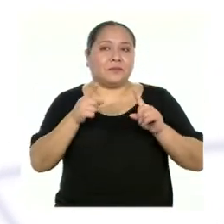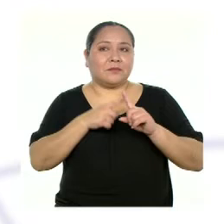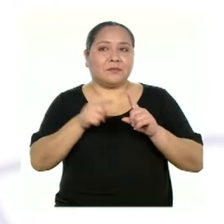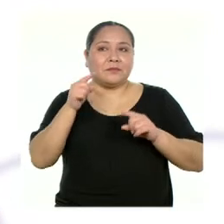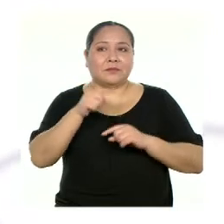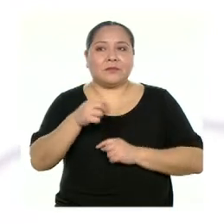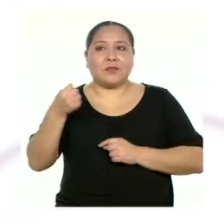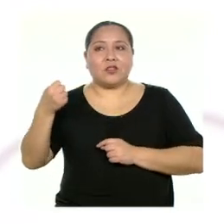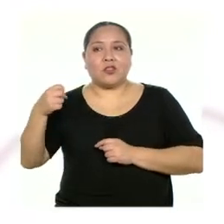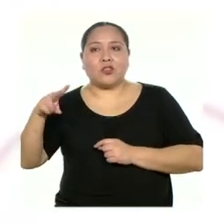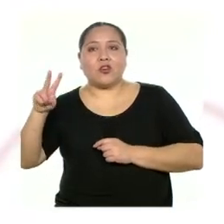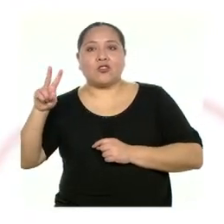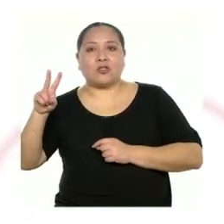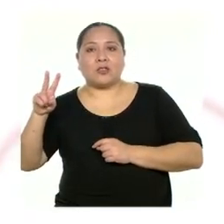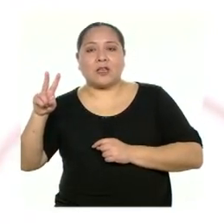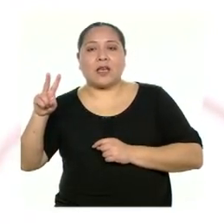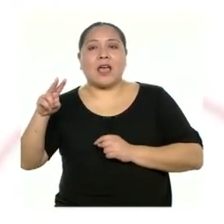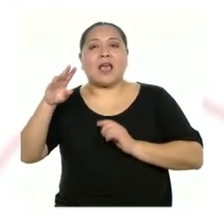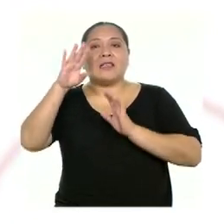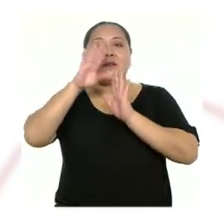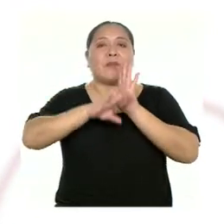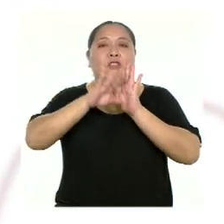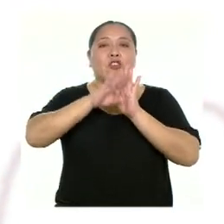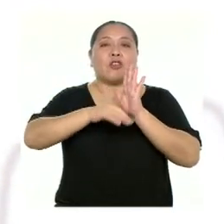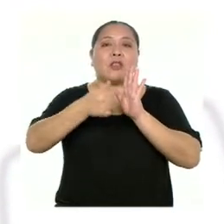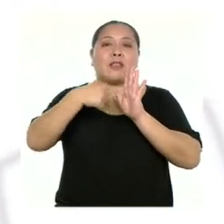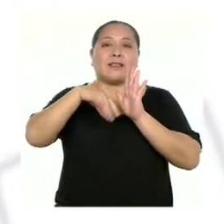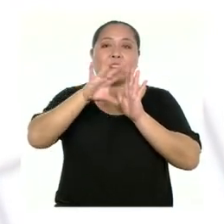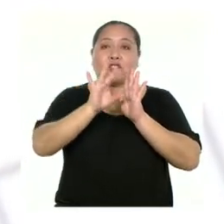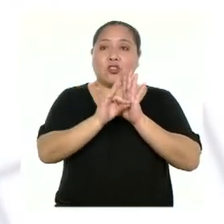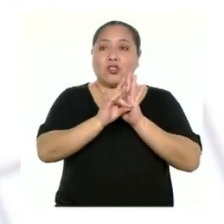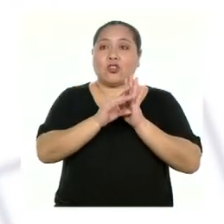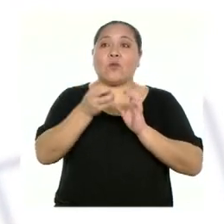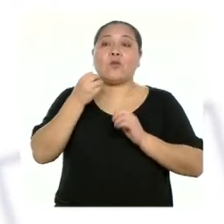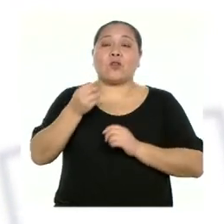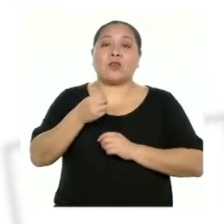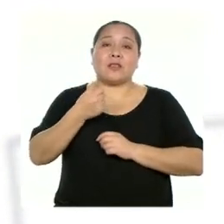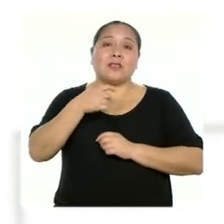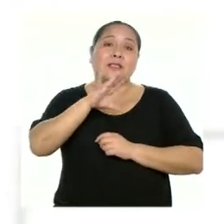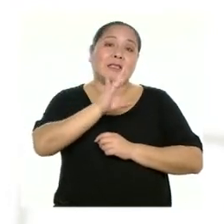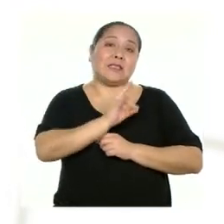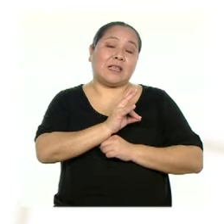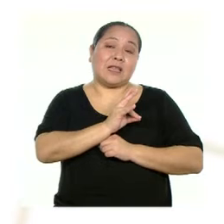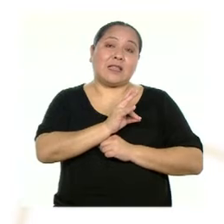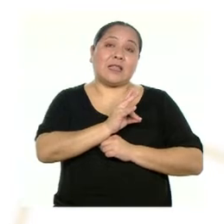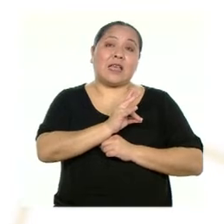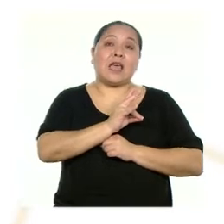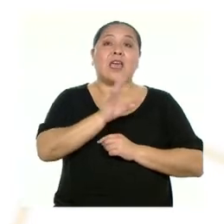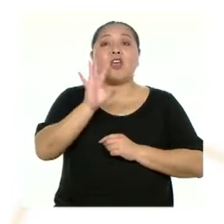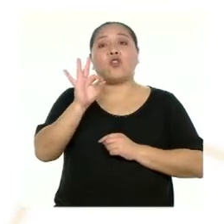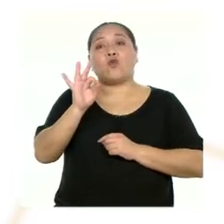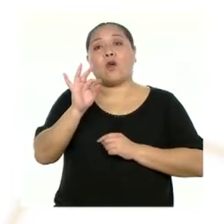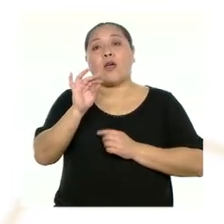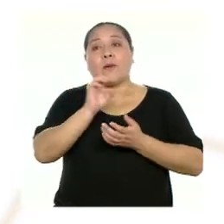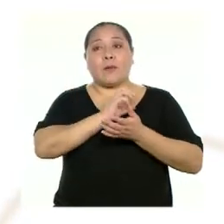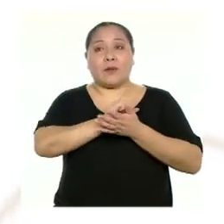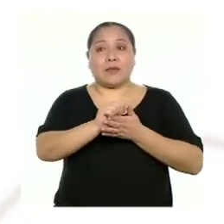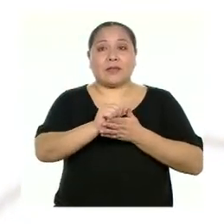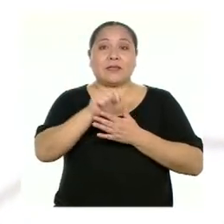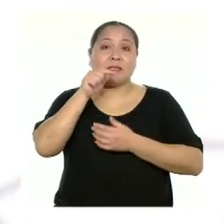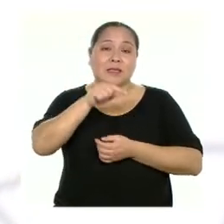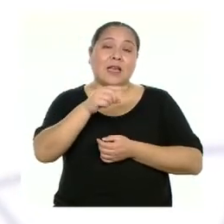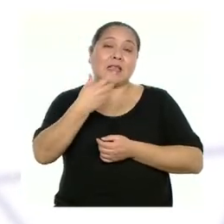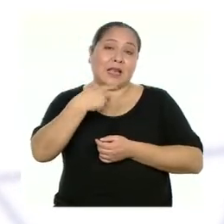es de 12 a menores de 18 años. Pues si una persona tiene 17 años y 9 meses de edad, se considera que tiene